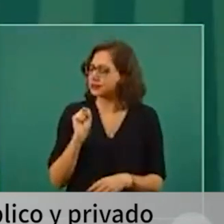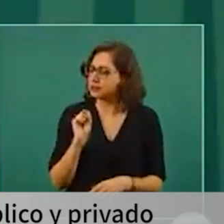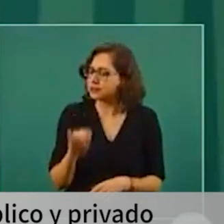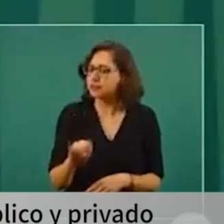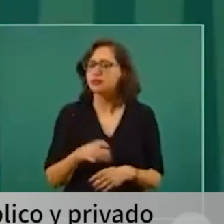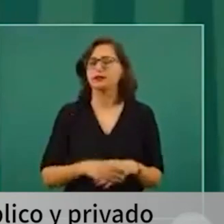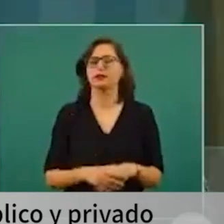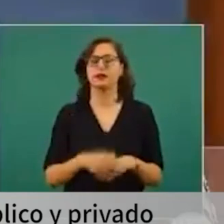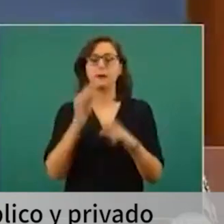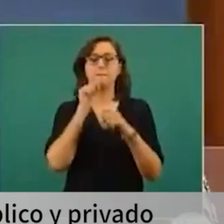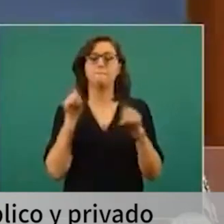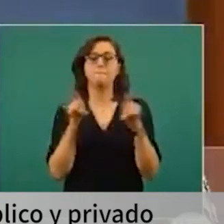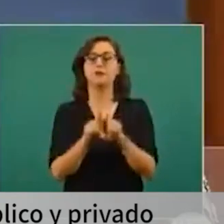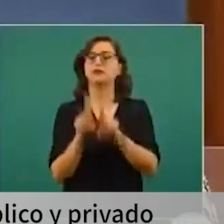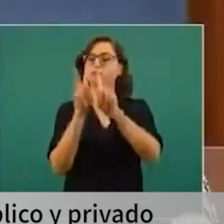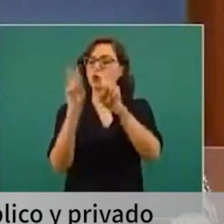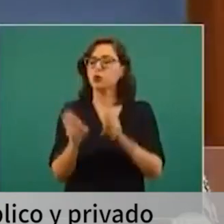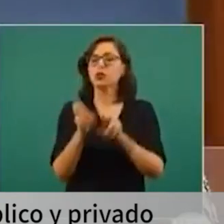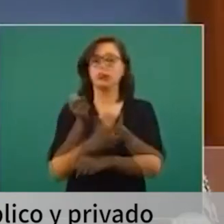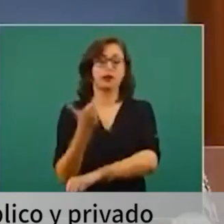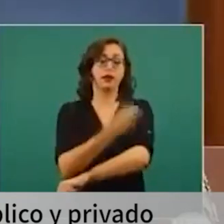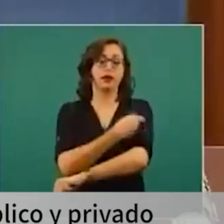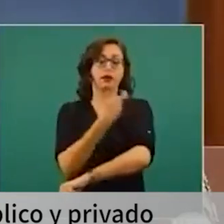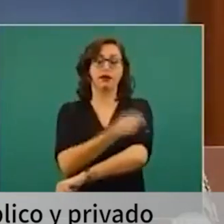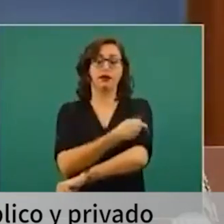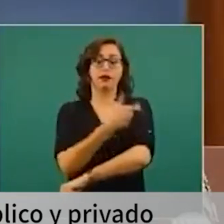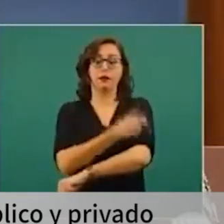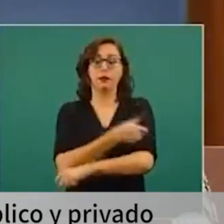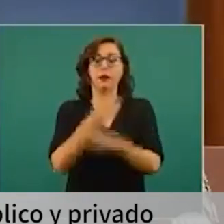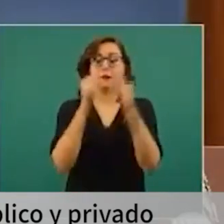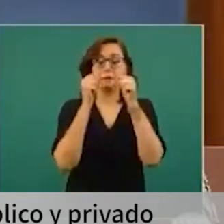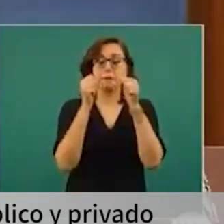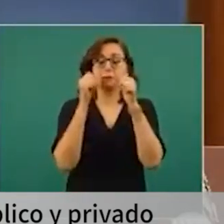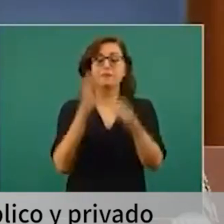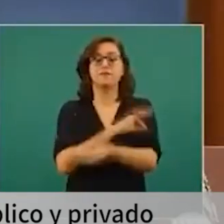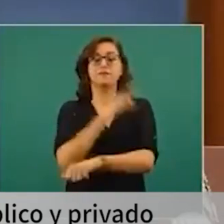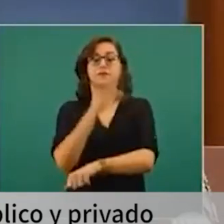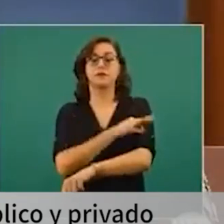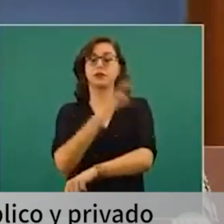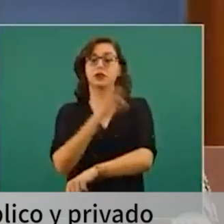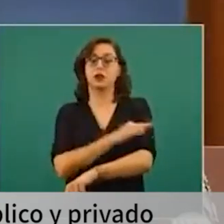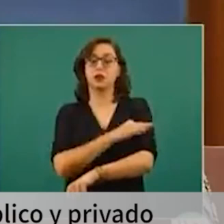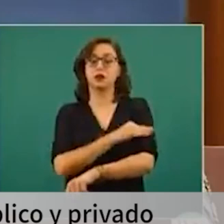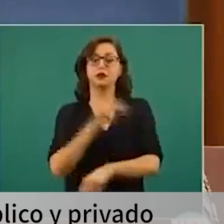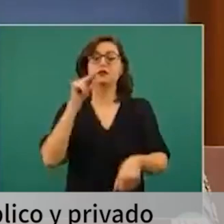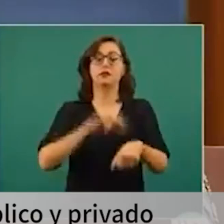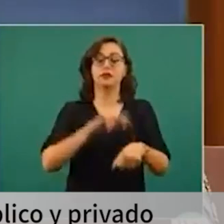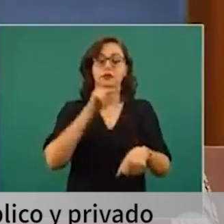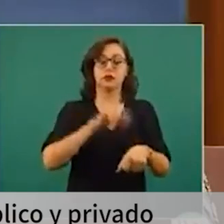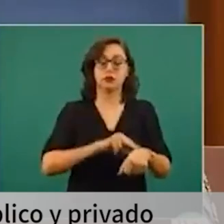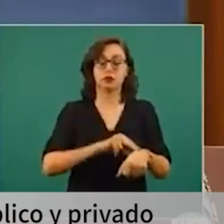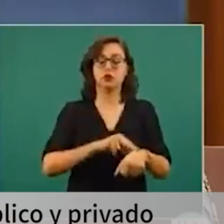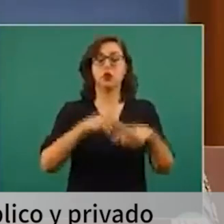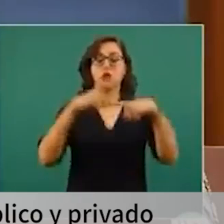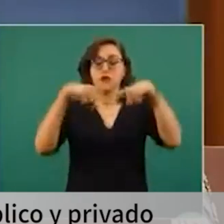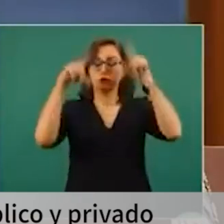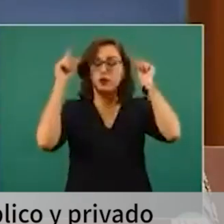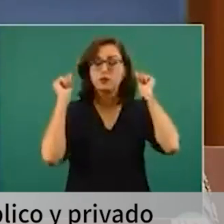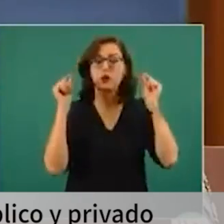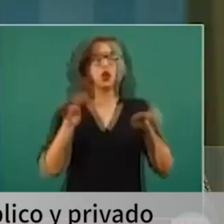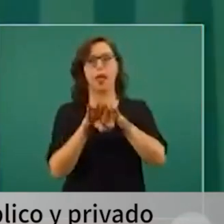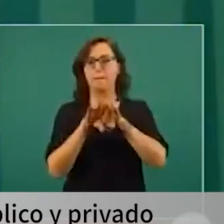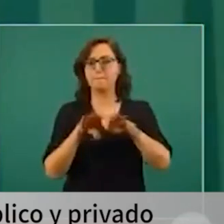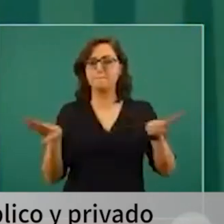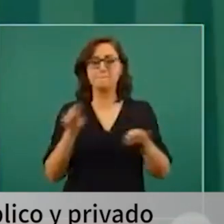de covite se vacunó a médicos y enfermeras del sector público y del sector privado